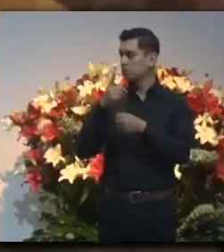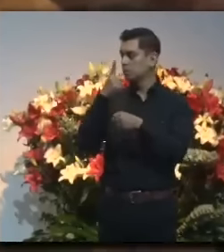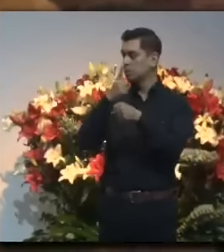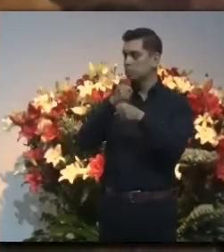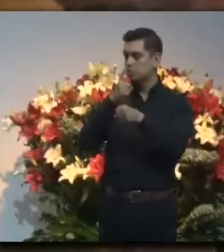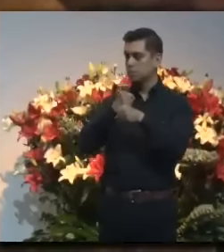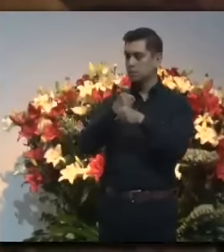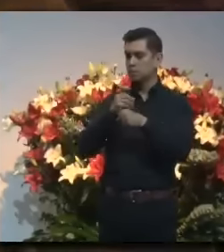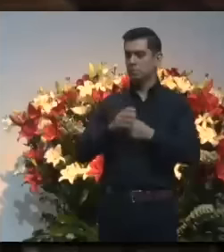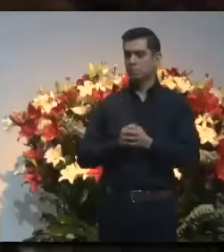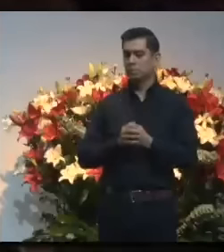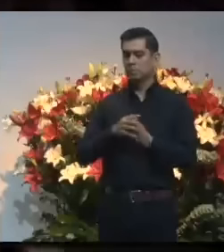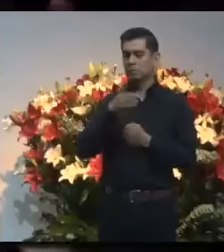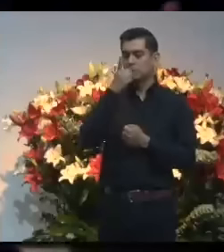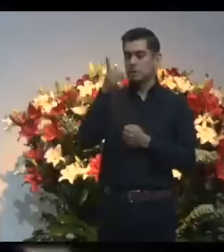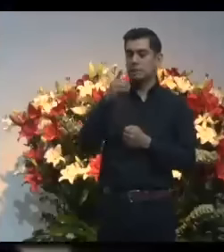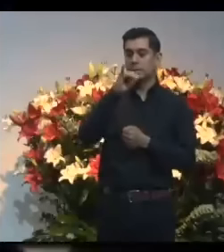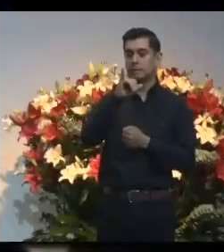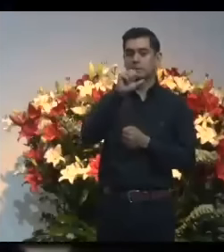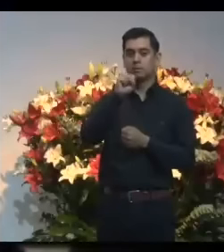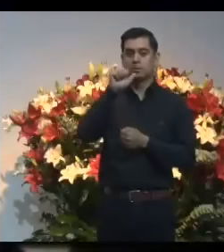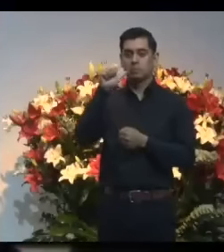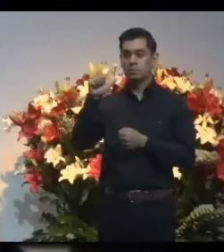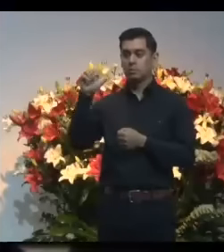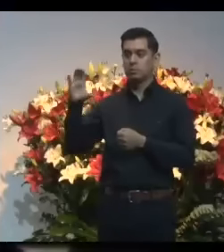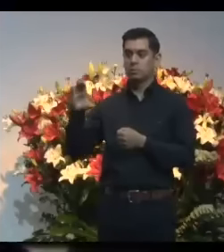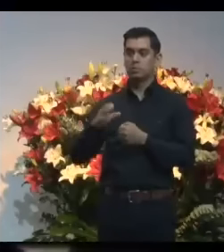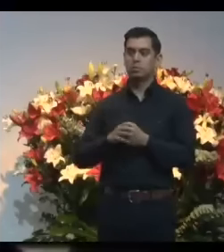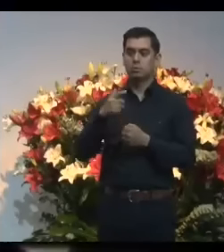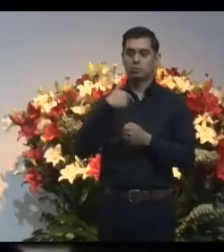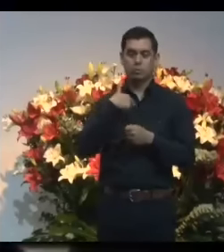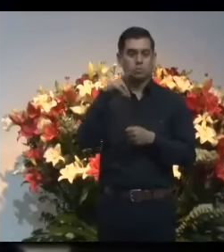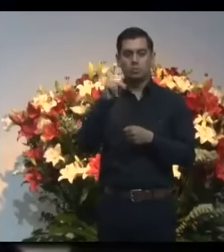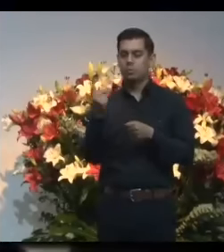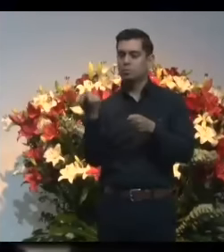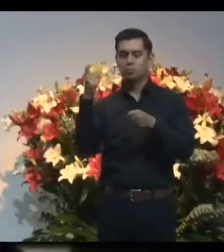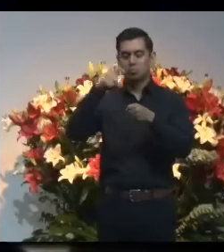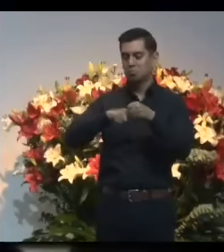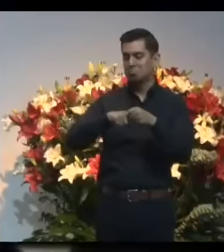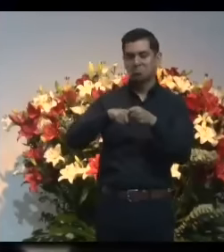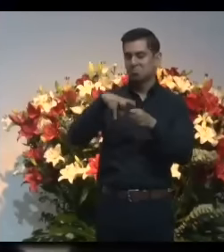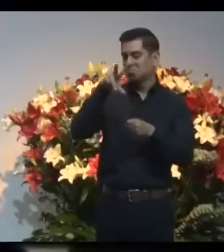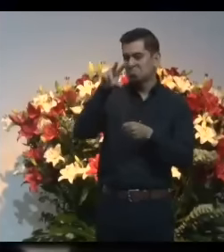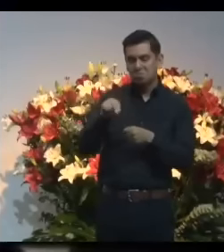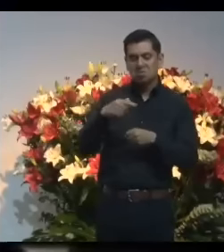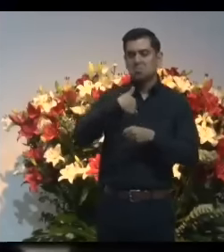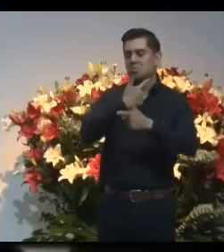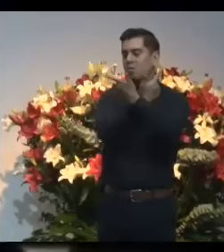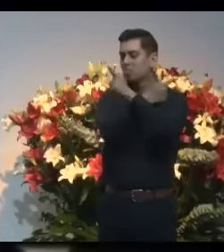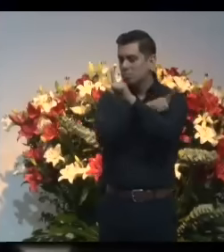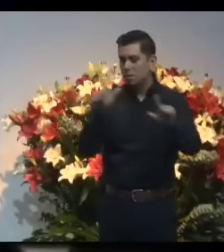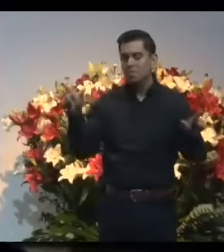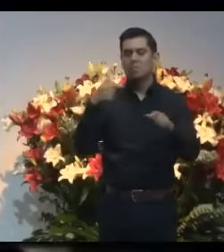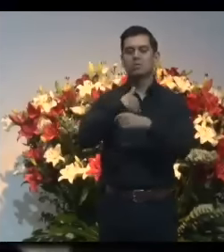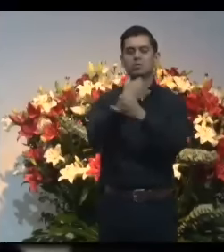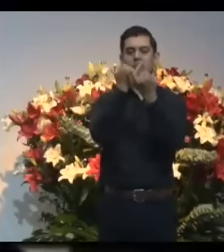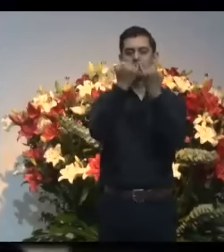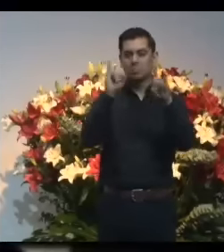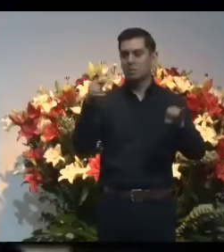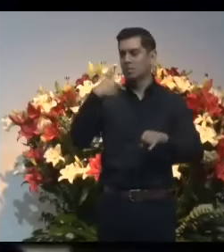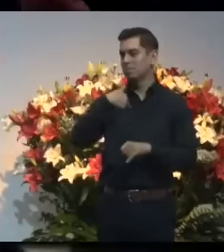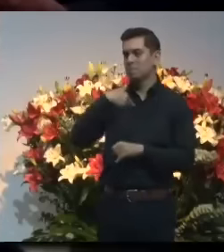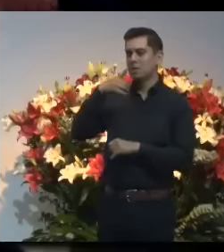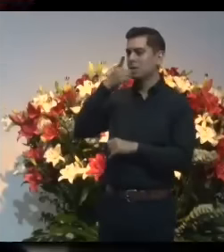Isaac, no soy militante de ningún partido. Soy una mujer libre e independiente. A mí nadie me